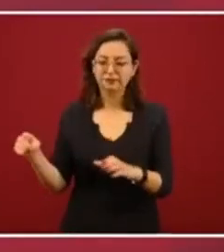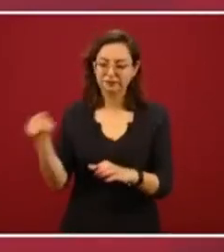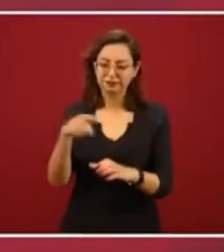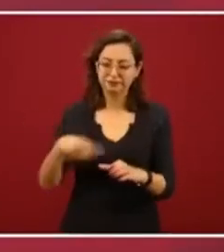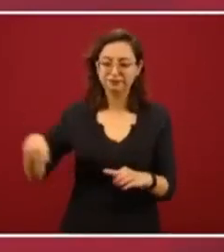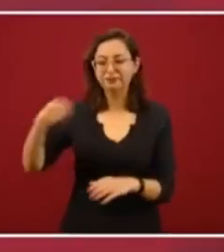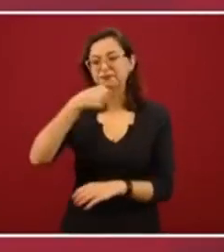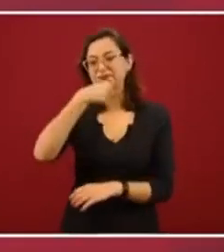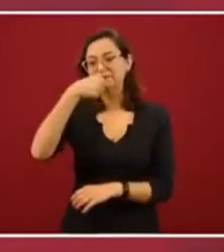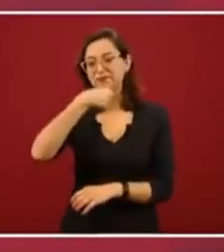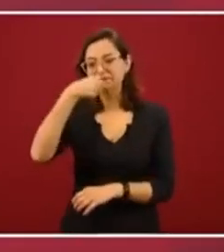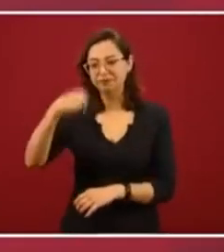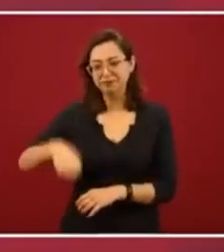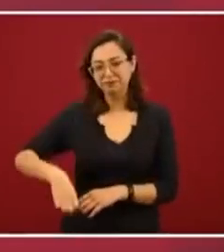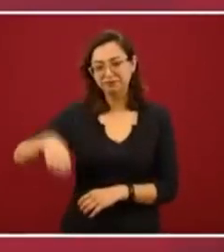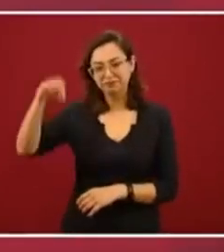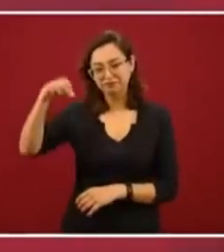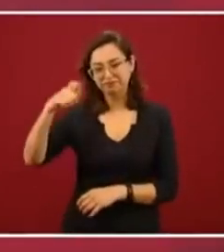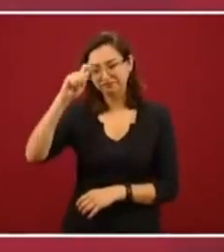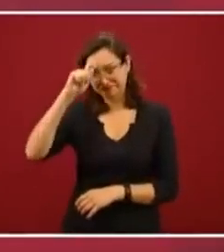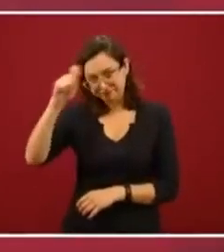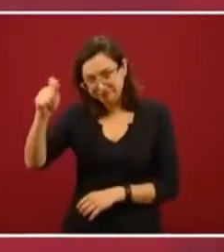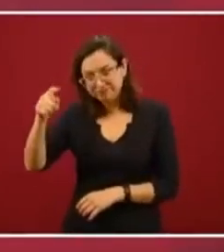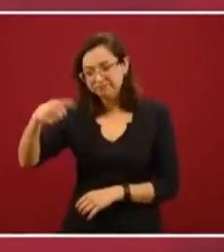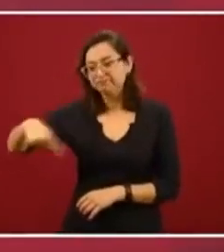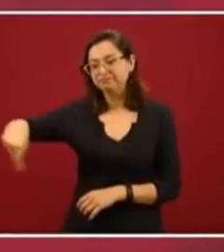adultos mayores, ancianos respetables.